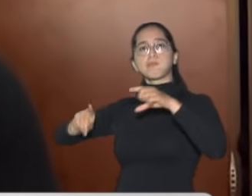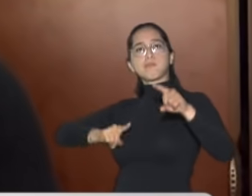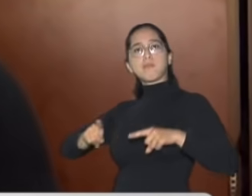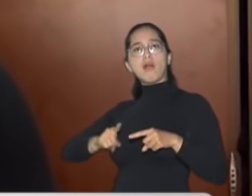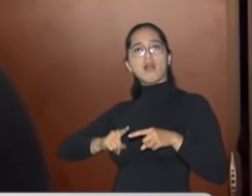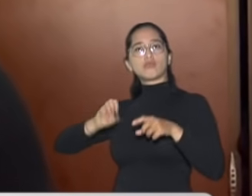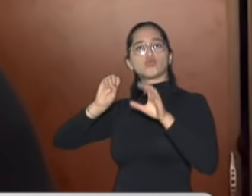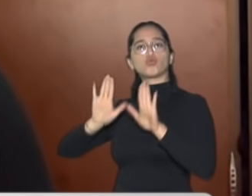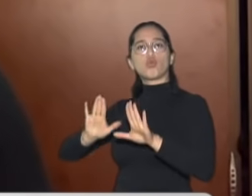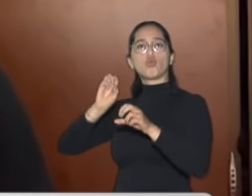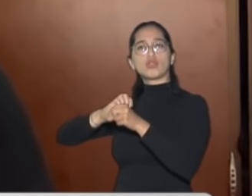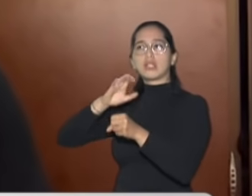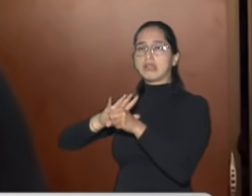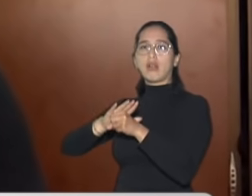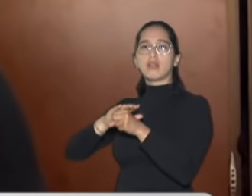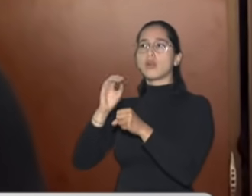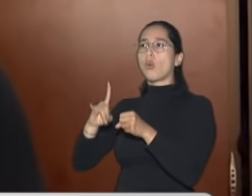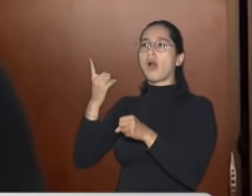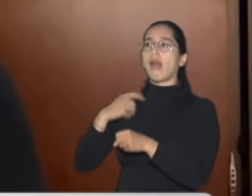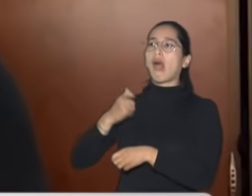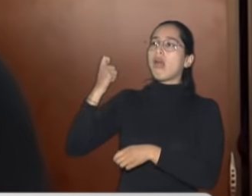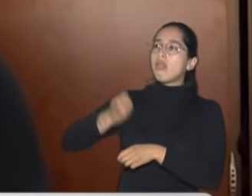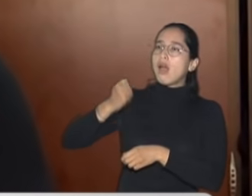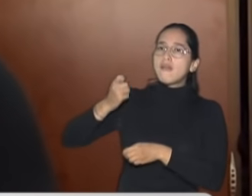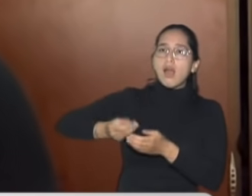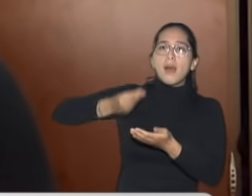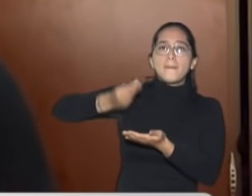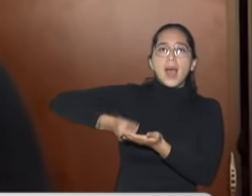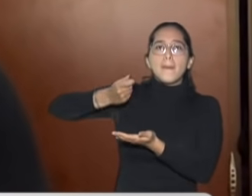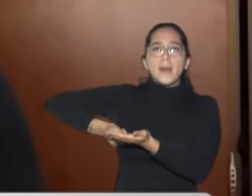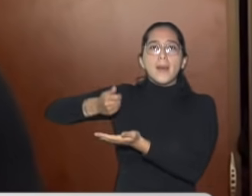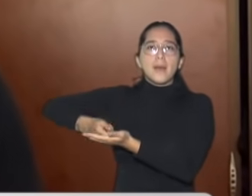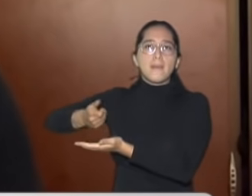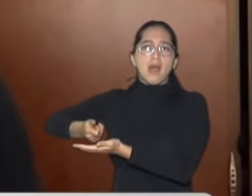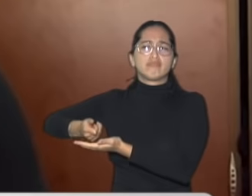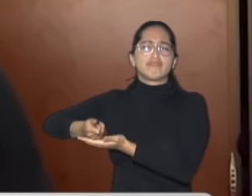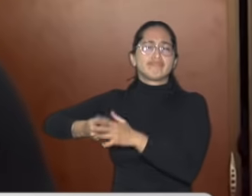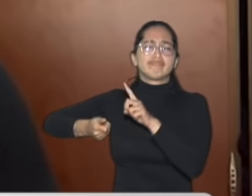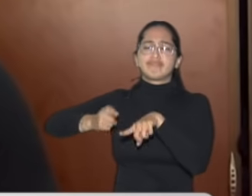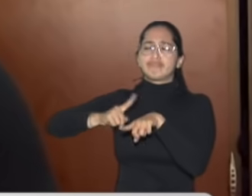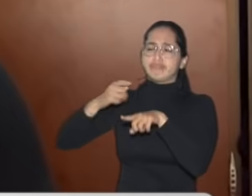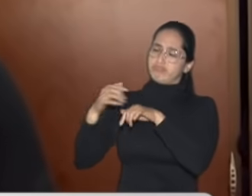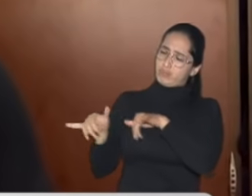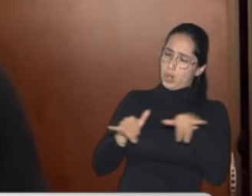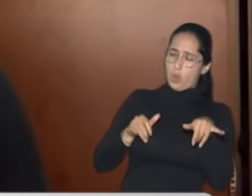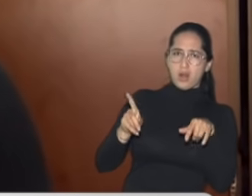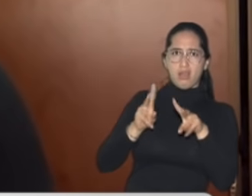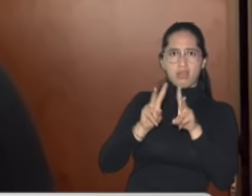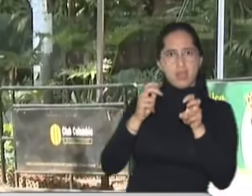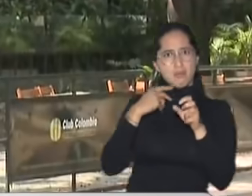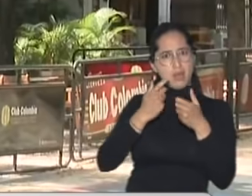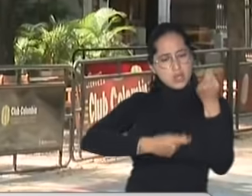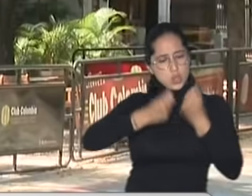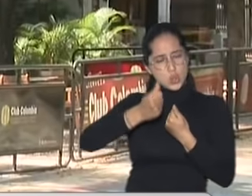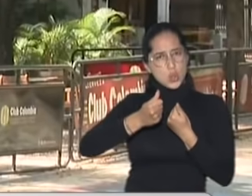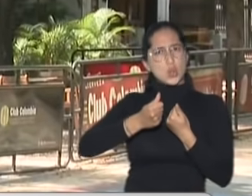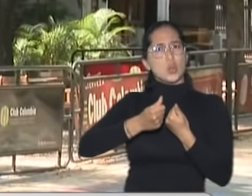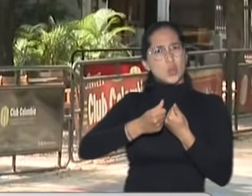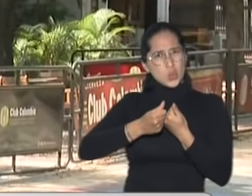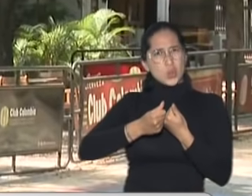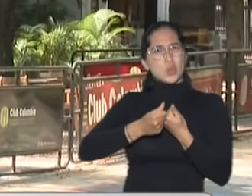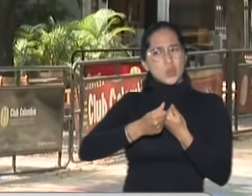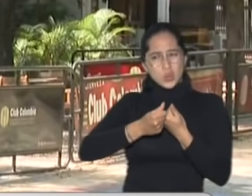puede seguir así. El balance entre la salud y la economía es un tema que ya es hora de que se empiece a ver